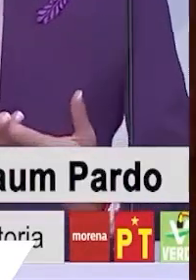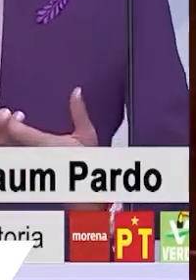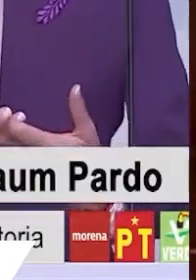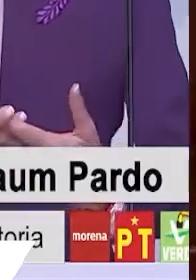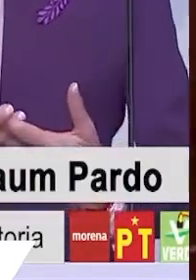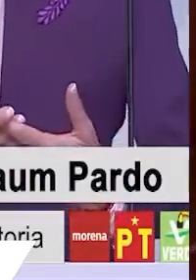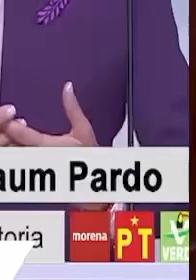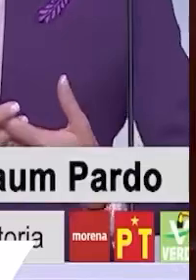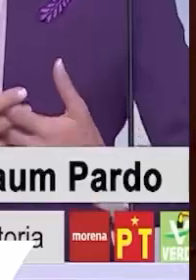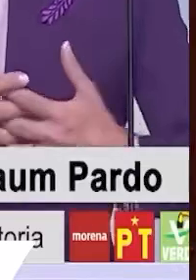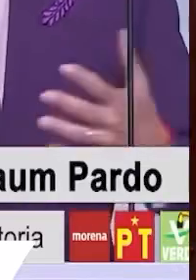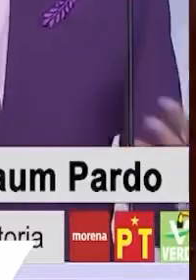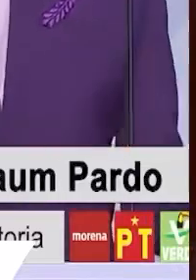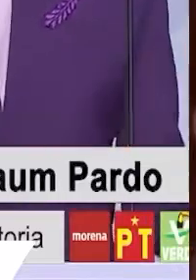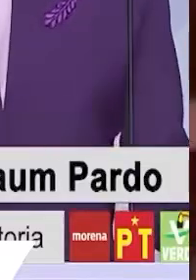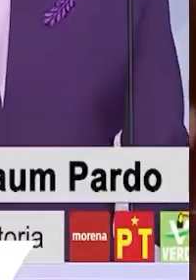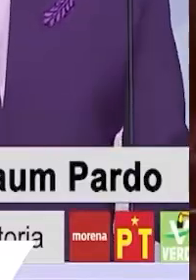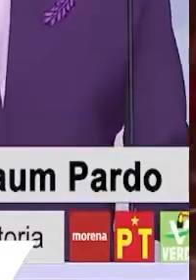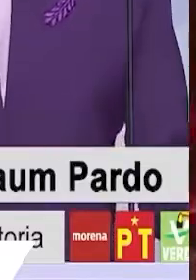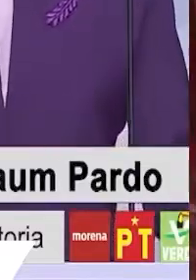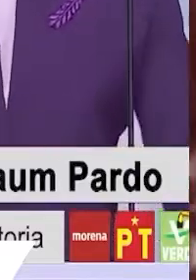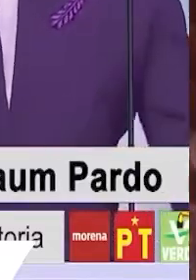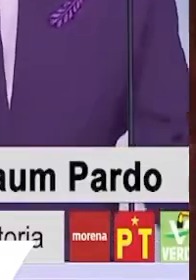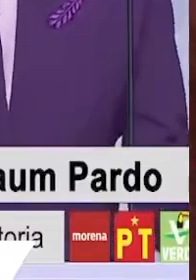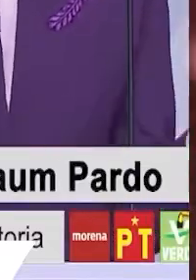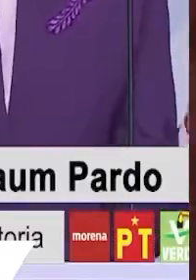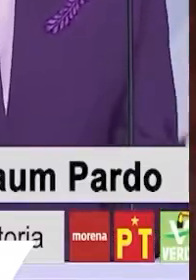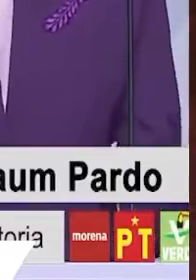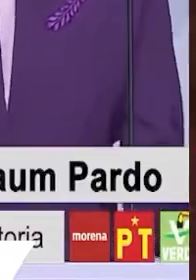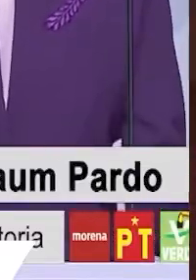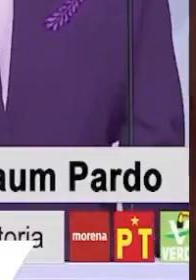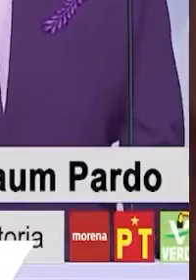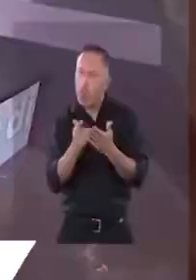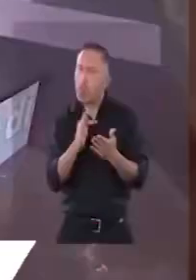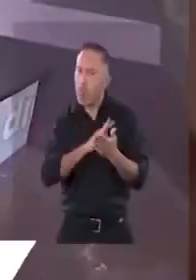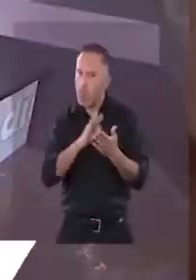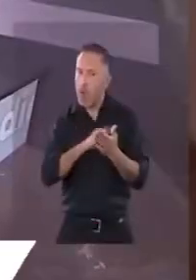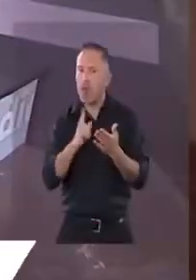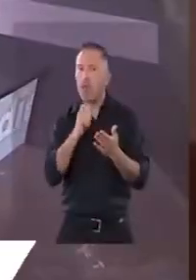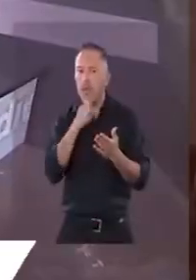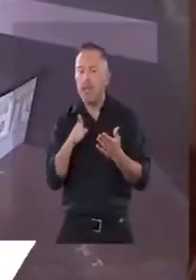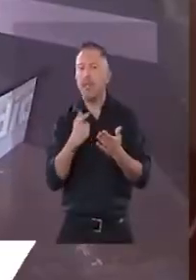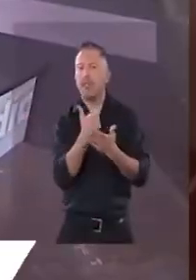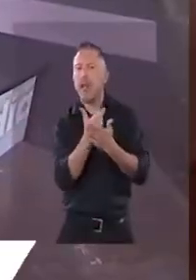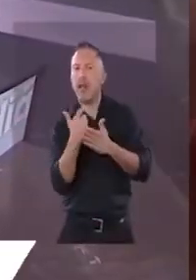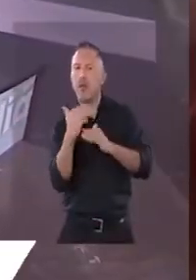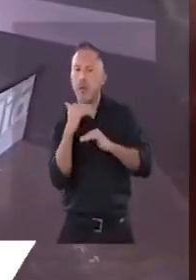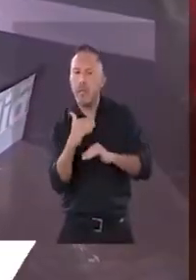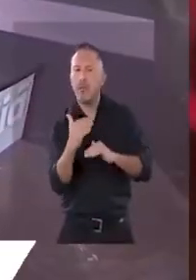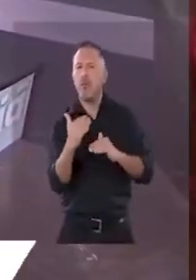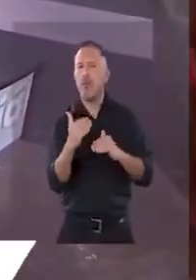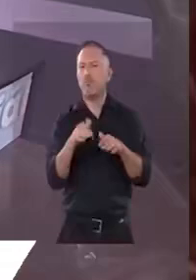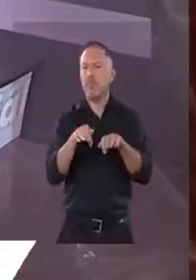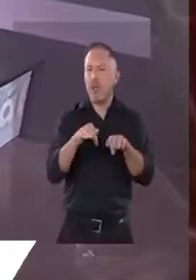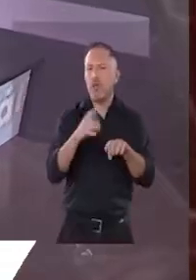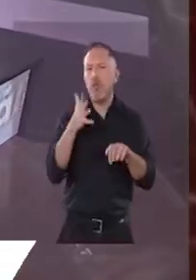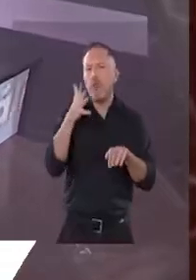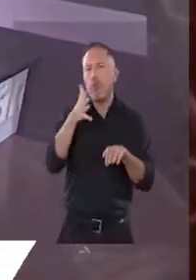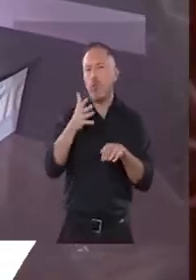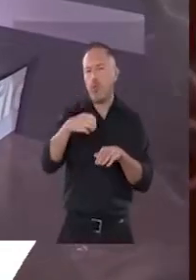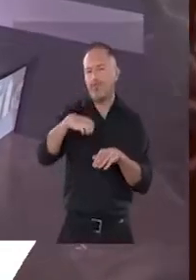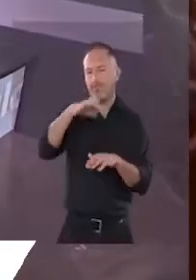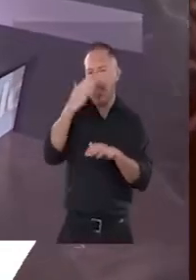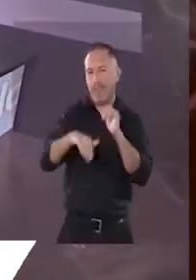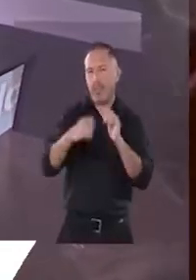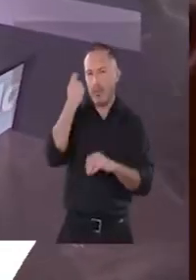era una sociedad entre el cártel de Sinaloa y Genaro García Luna. Eso sí está probado. Y la propia Xóchitl